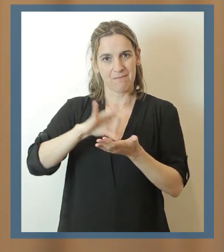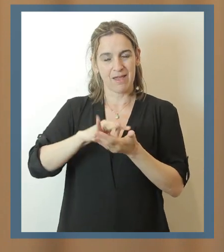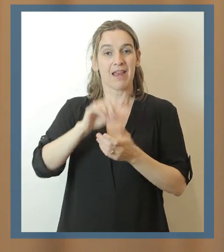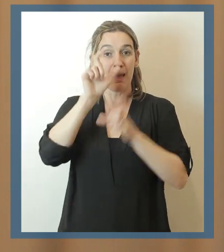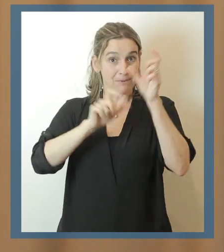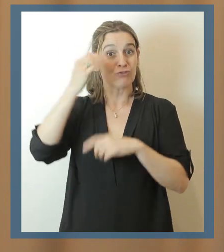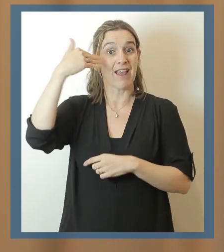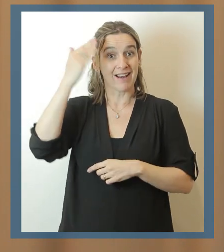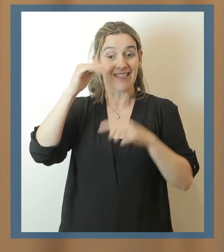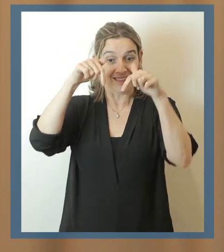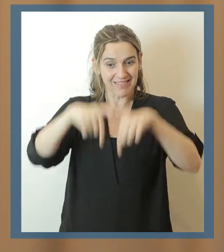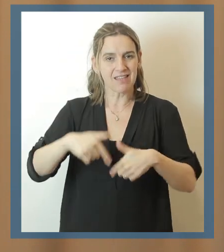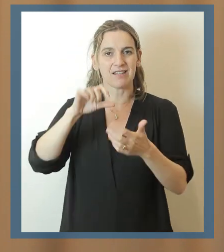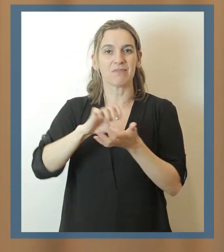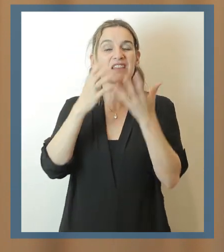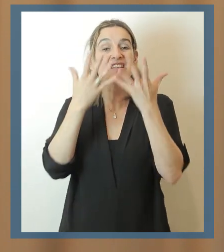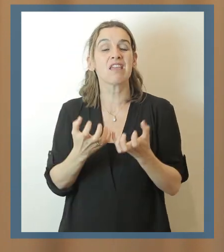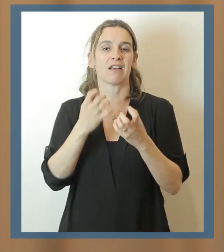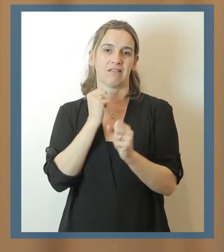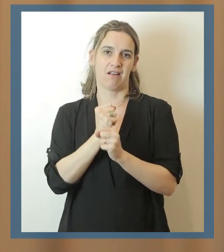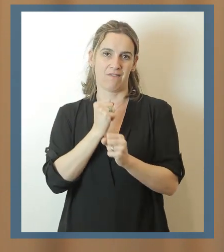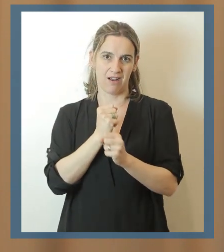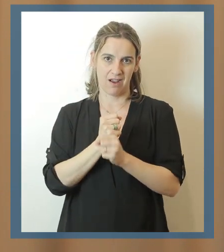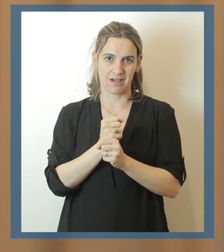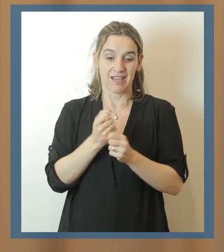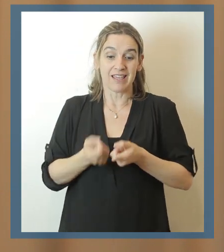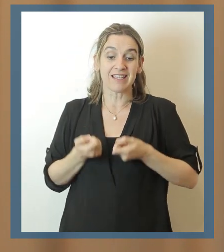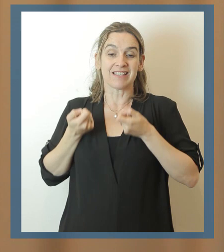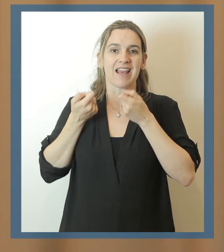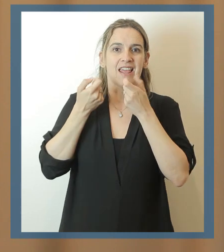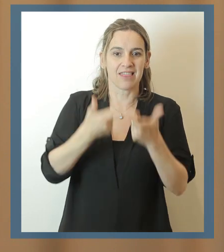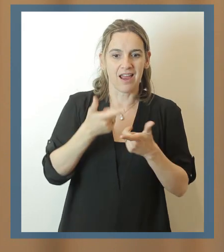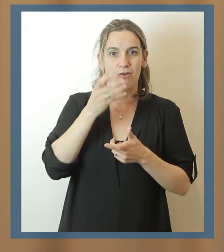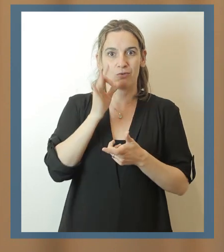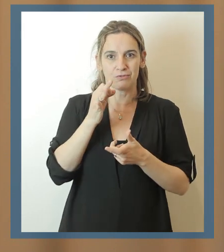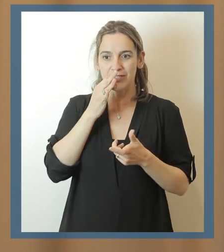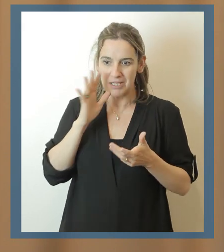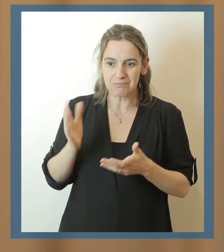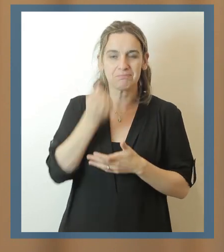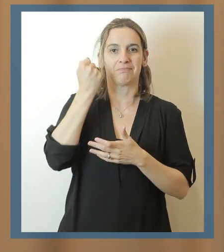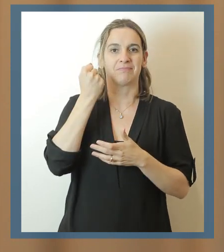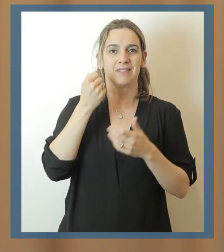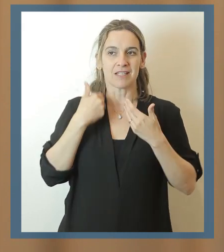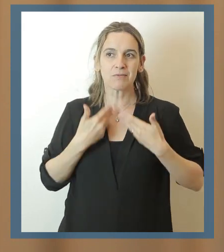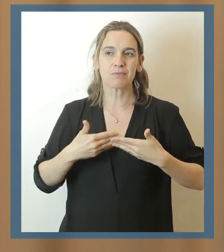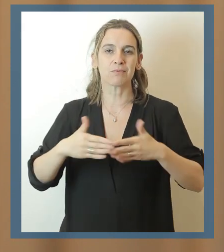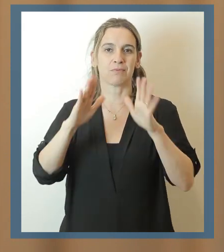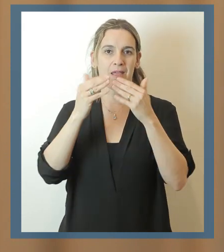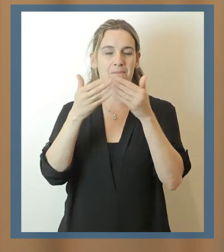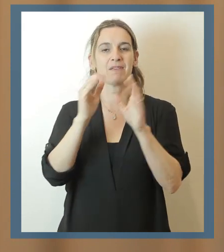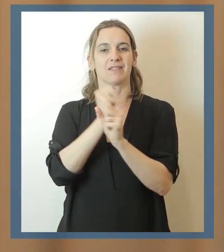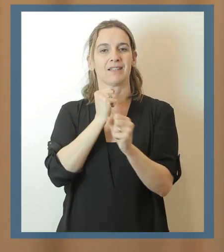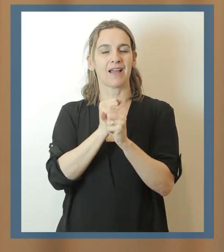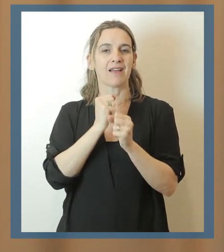país, las muchachas y muchachos de este país, las personas grandes de este país quieren trabajar. Y a medida que se le da las herramientas,